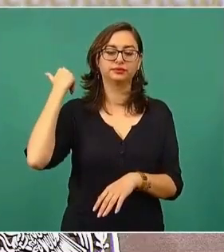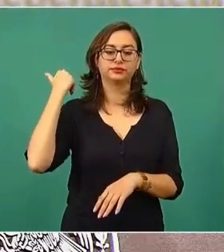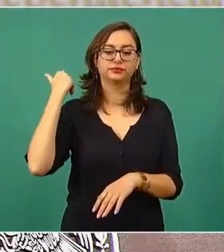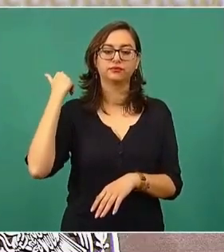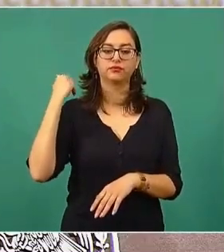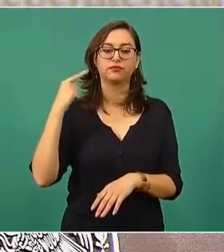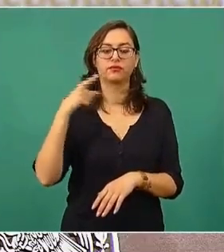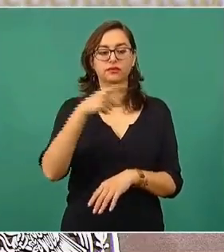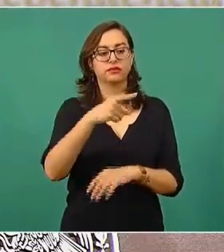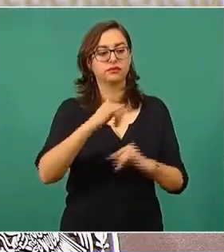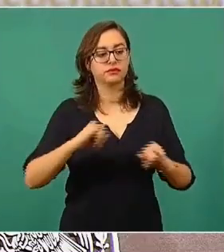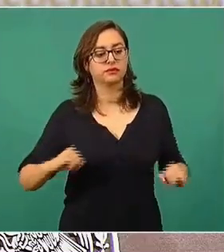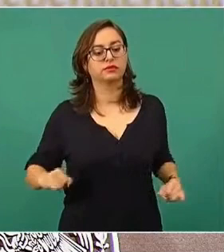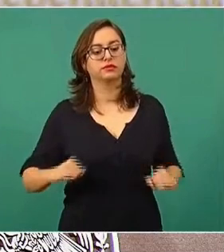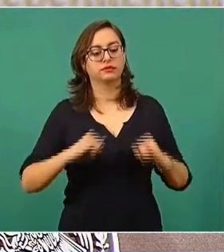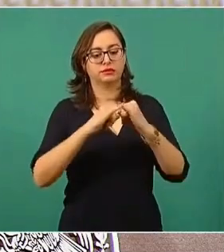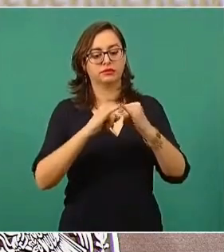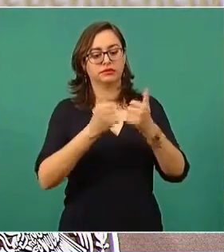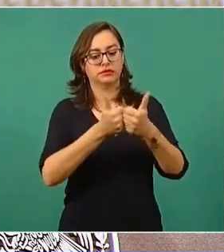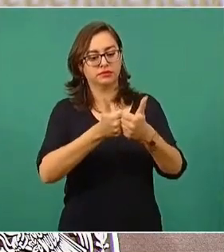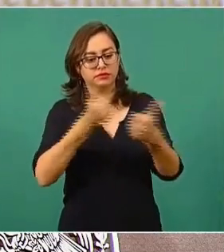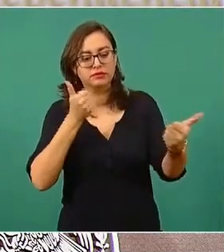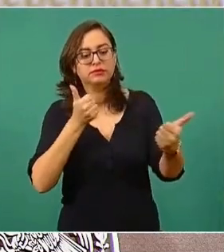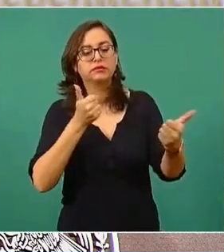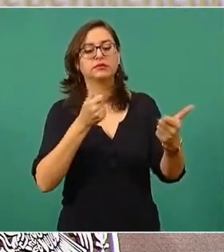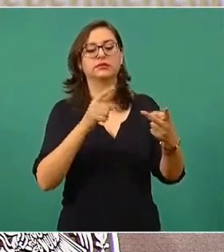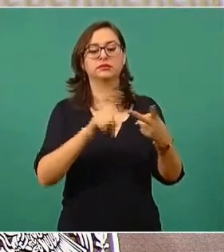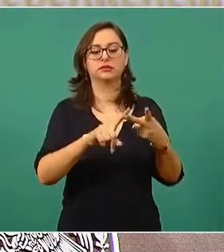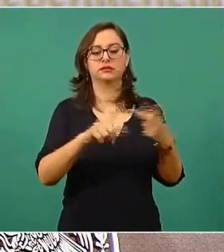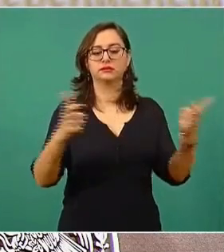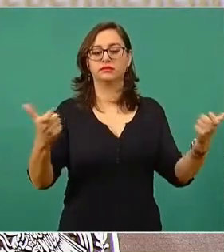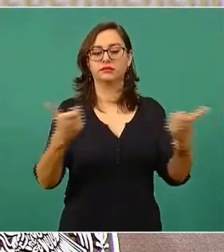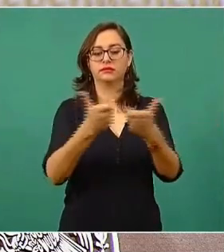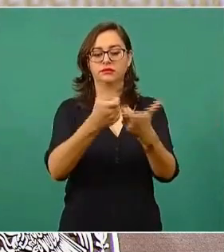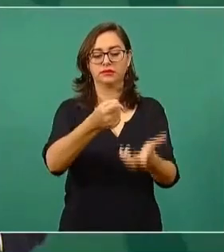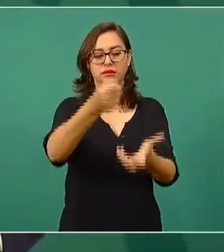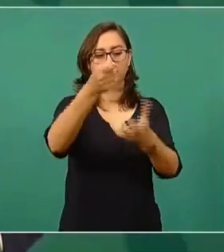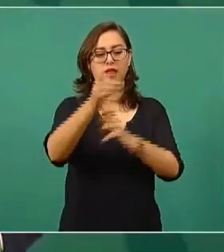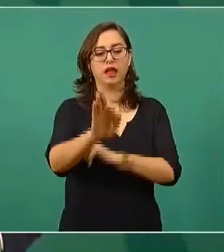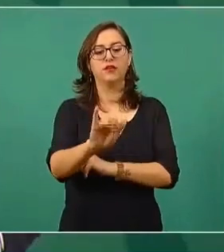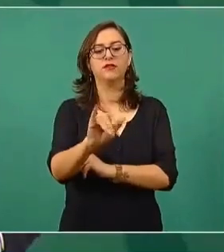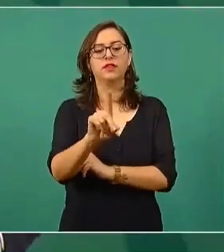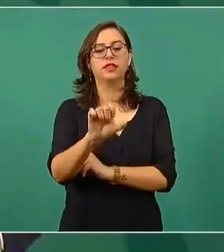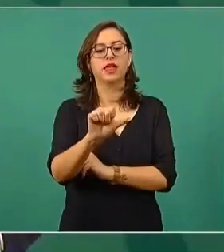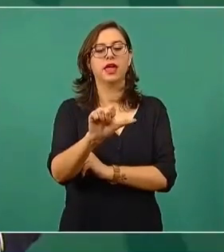los órganos autónomos, los fideicomisos, todo esto que se fue creando